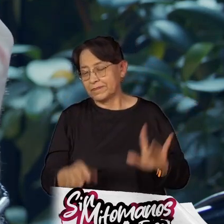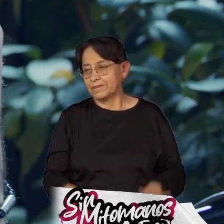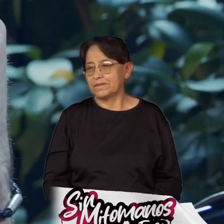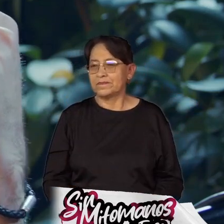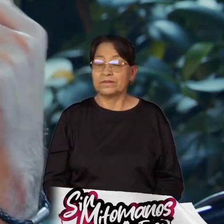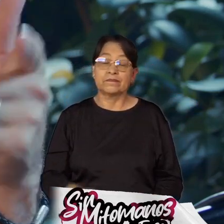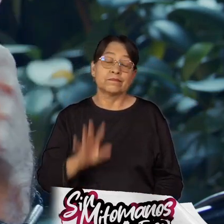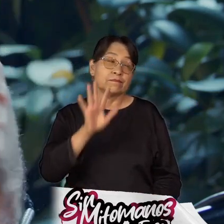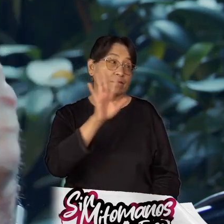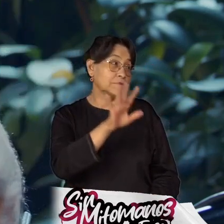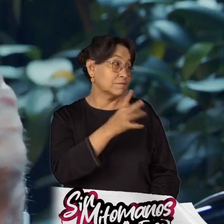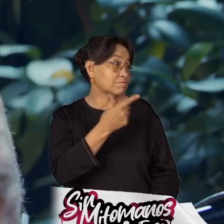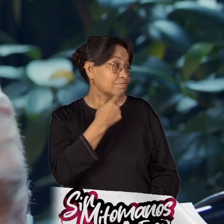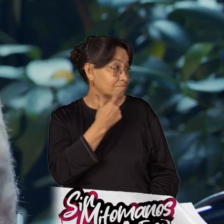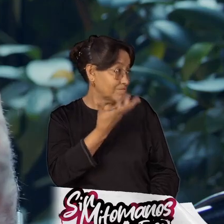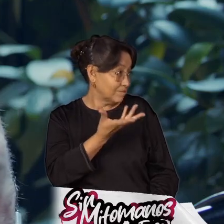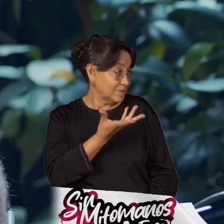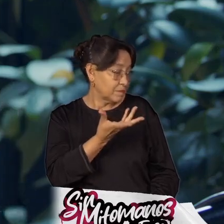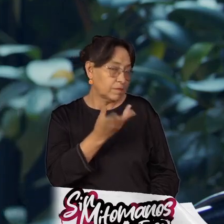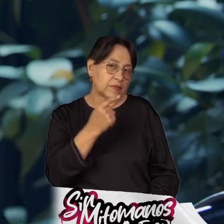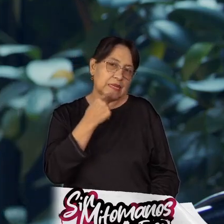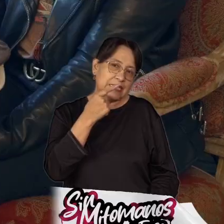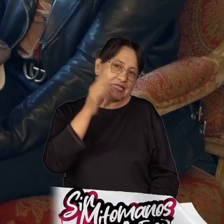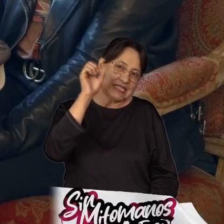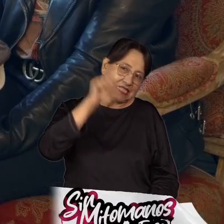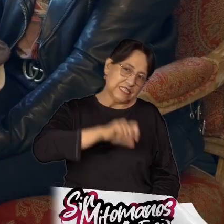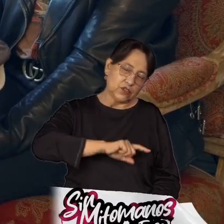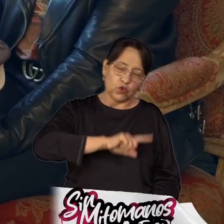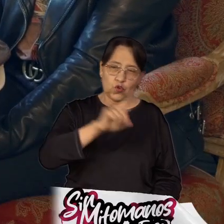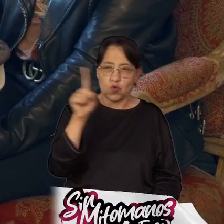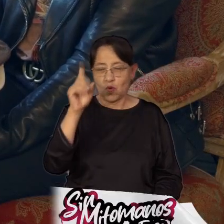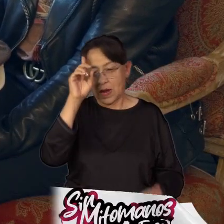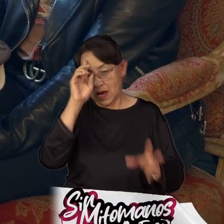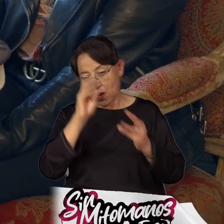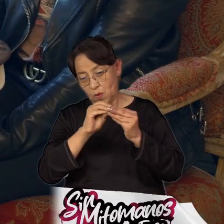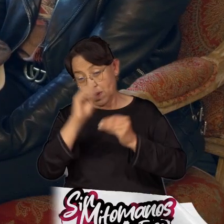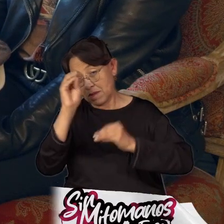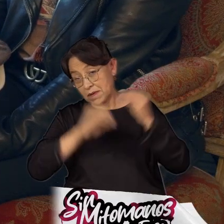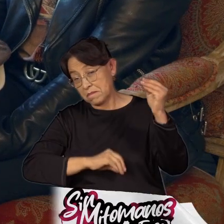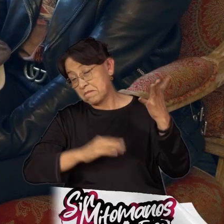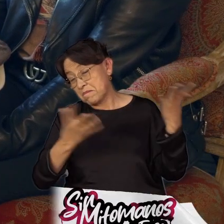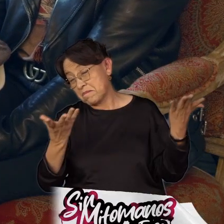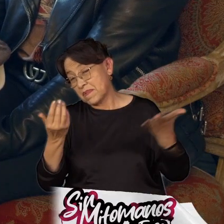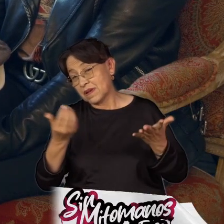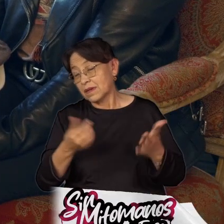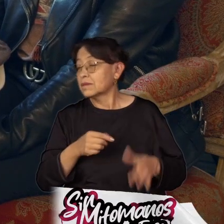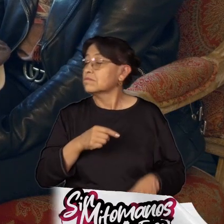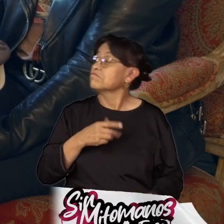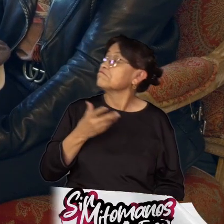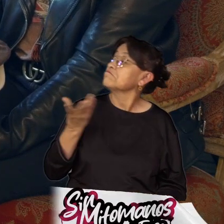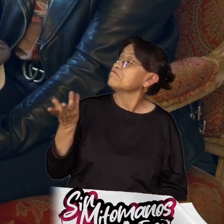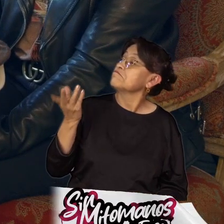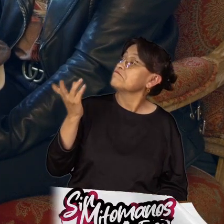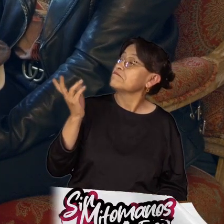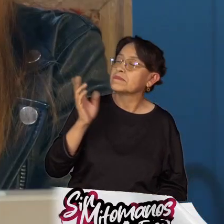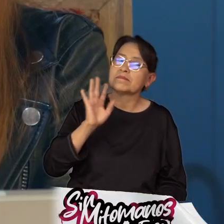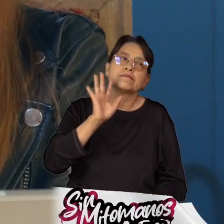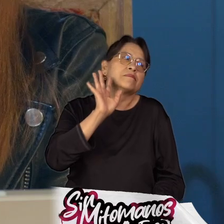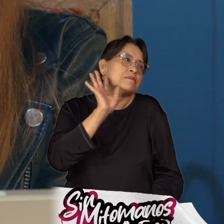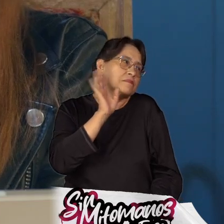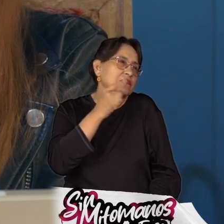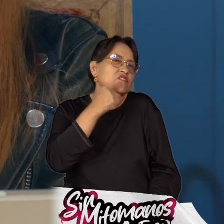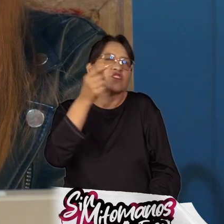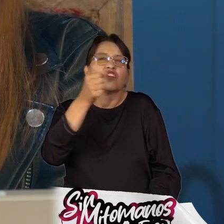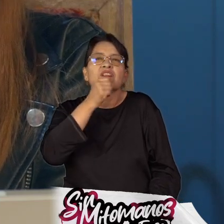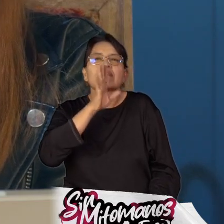Es decir, si Déjenos en los estamos comentarios. a favor o en contra de que se eliminen los estratos sociales. ¿Tú qué piensas? Todo esto